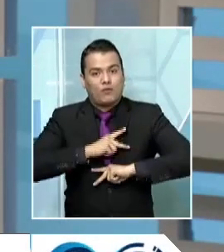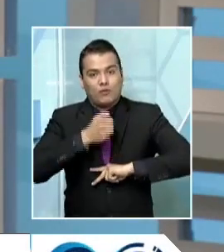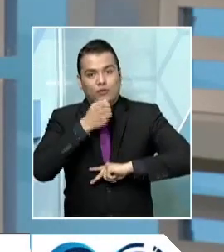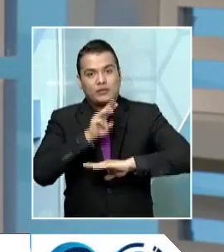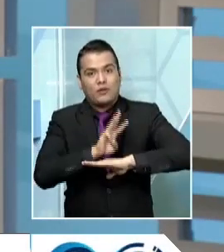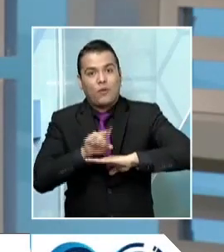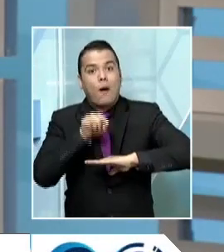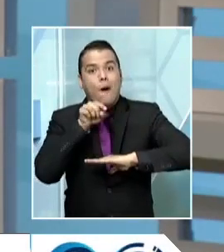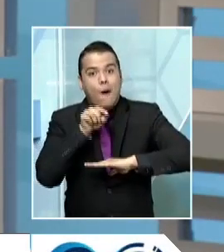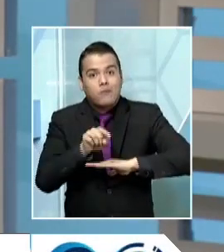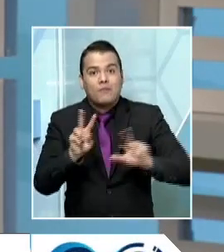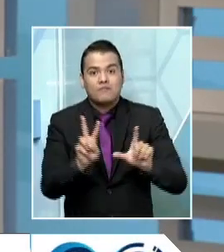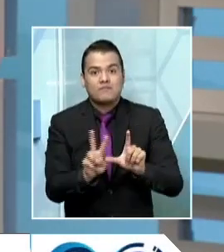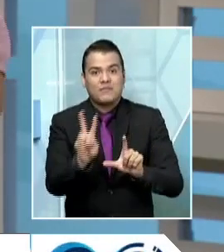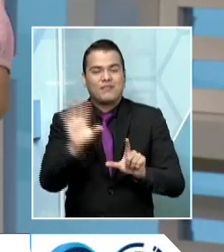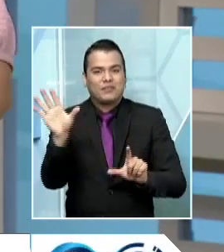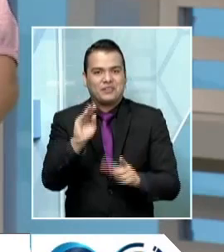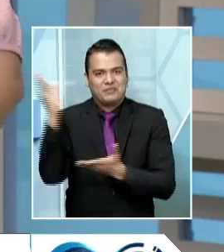nuestro portal web